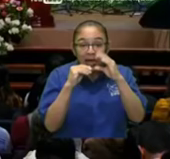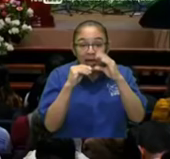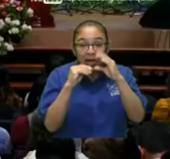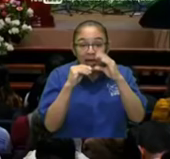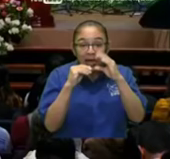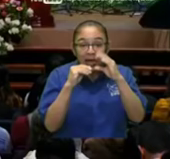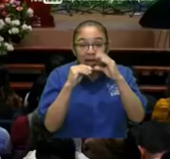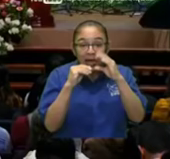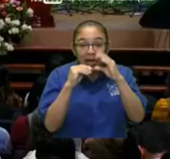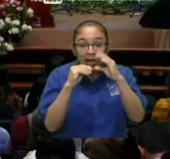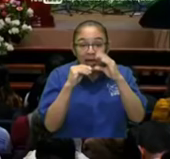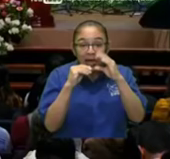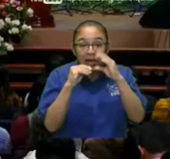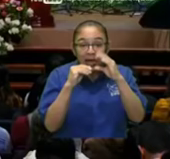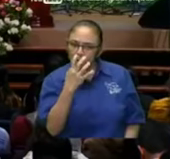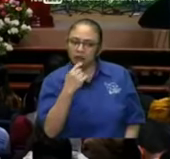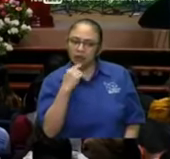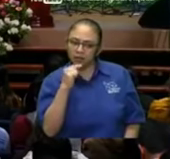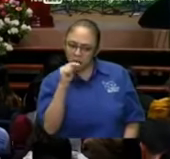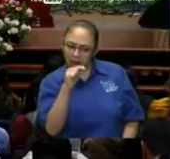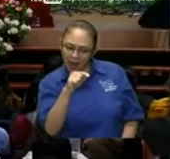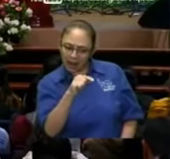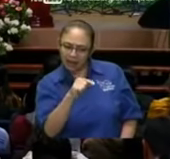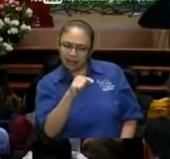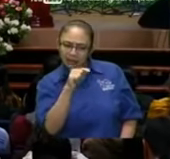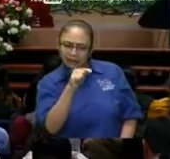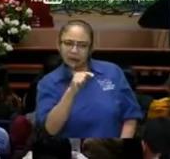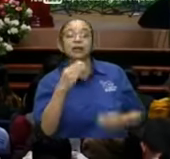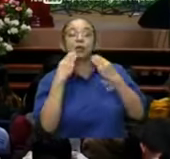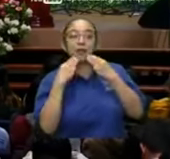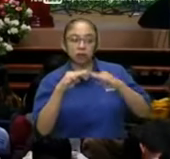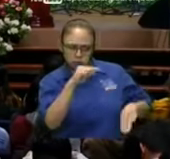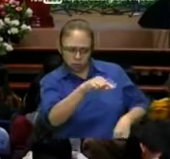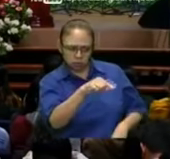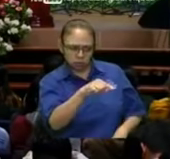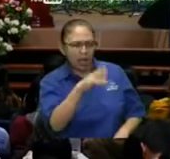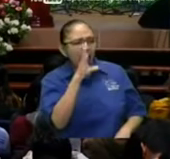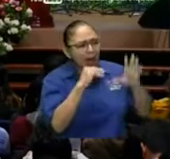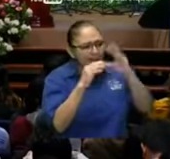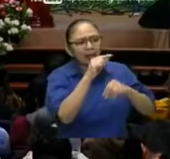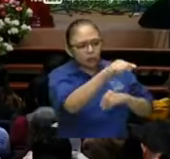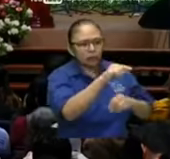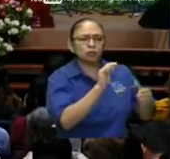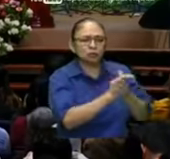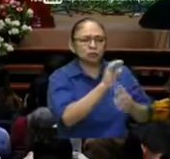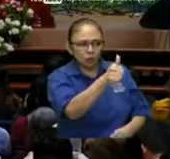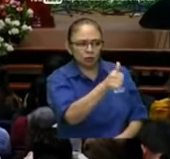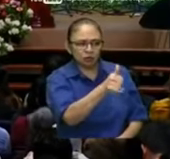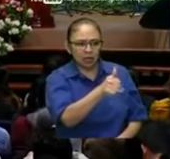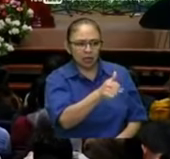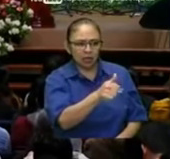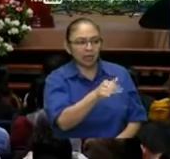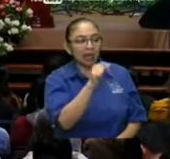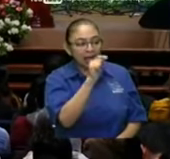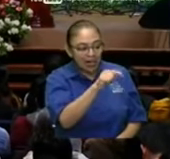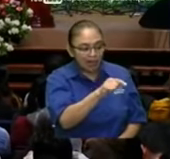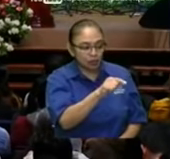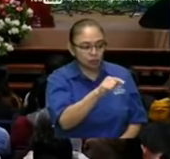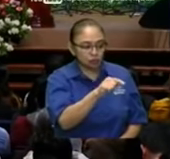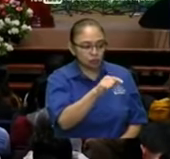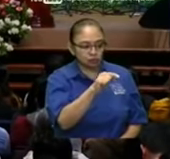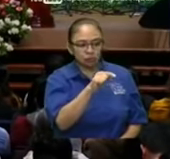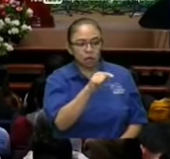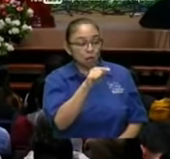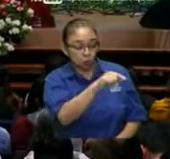diciendo: mira, hablaron de tu mujer y vos no dijiste nada. Está hablando de mí y tampoco está diciendo